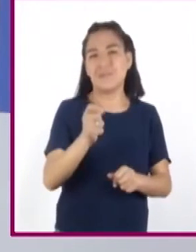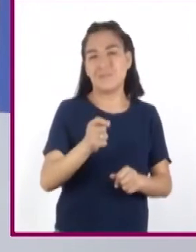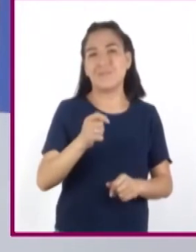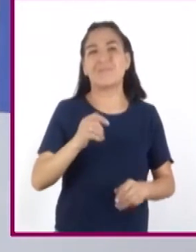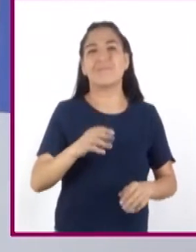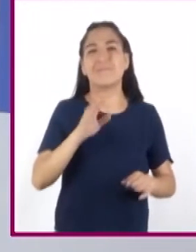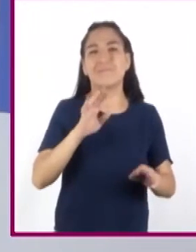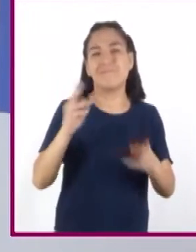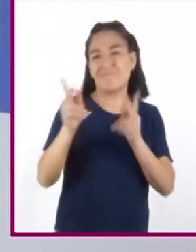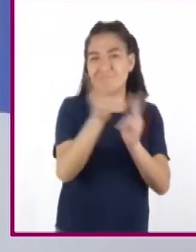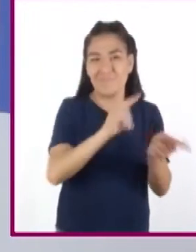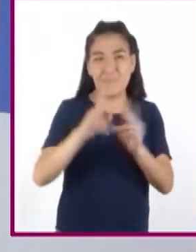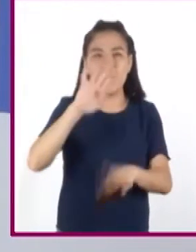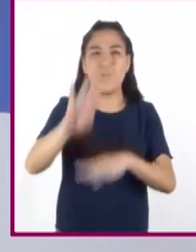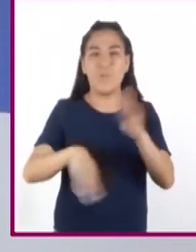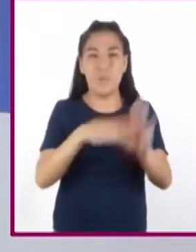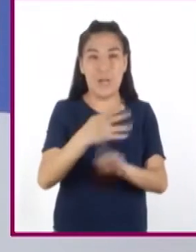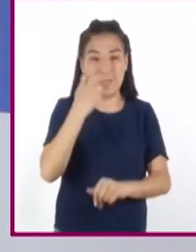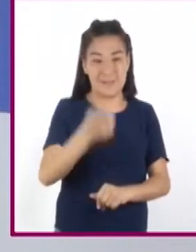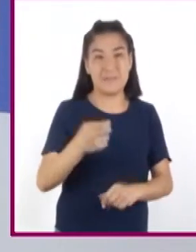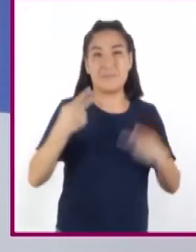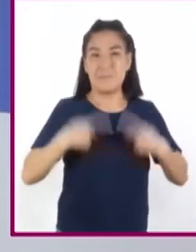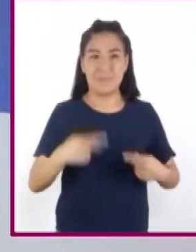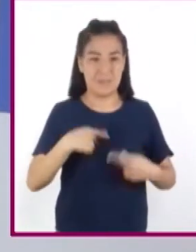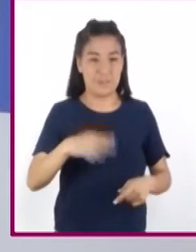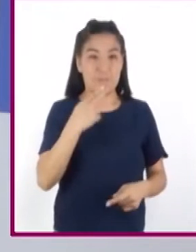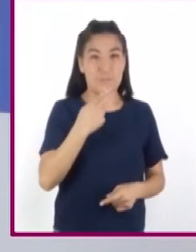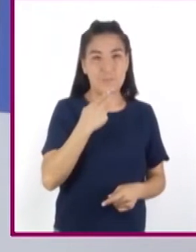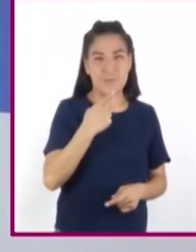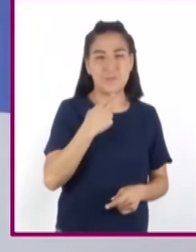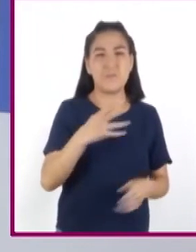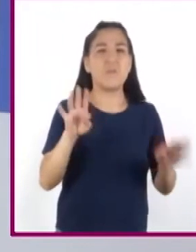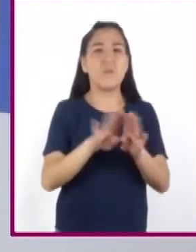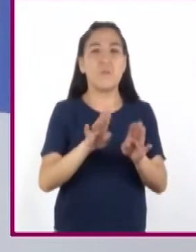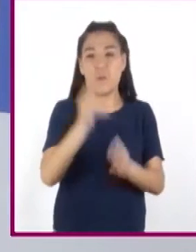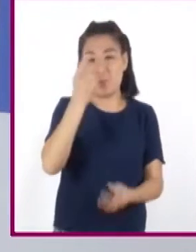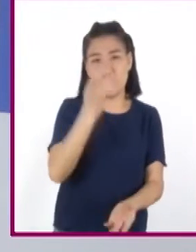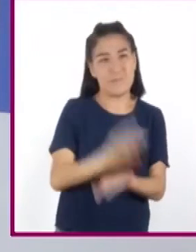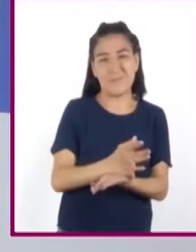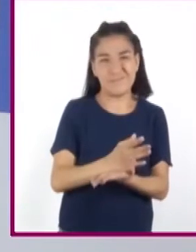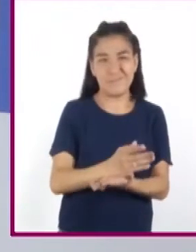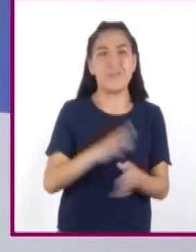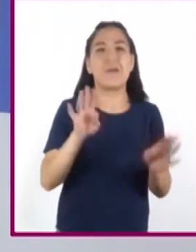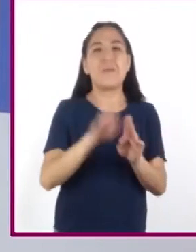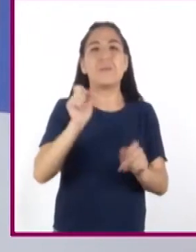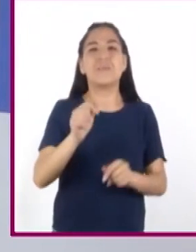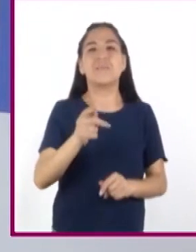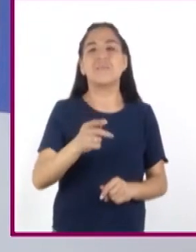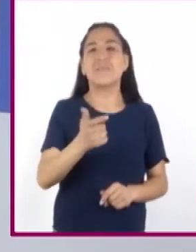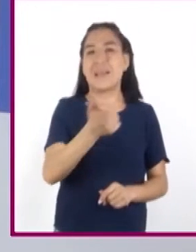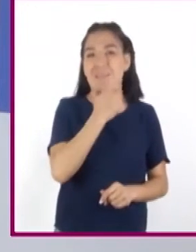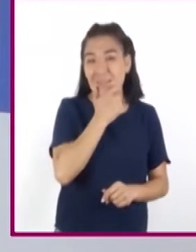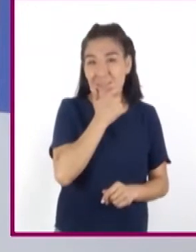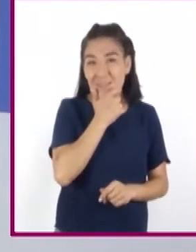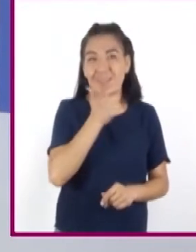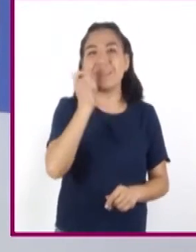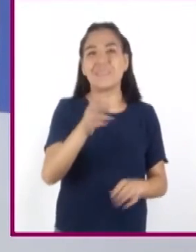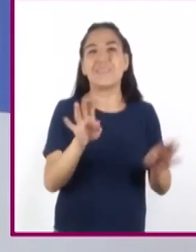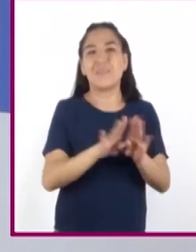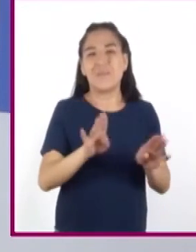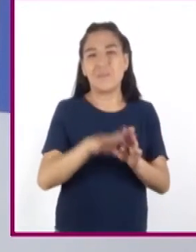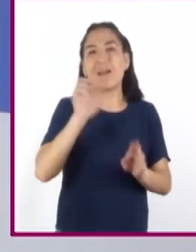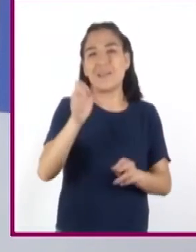los usuarios de este idioma no somos ajenos a la globalización, al influjo del inglés y los